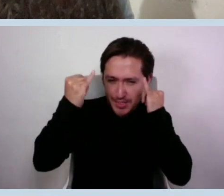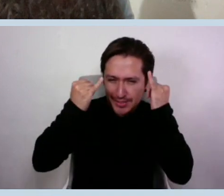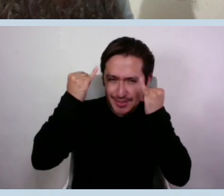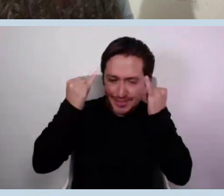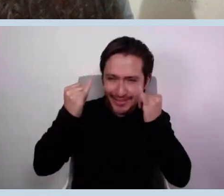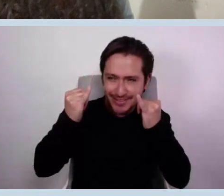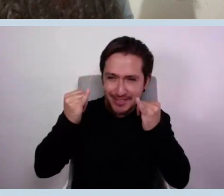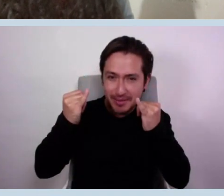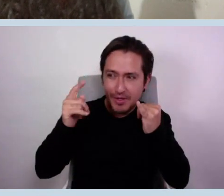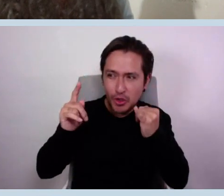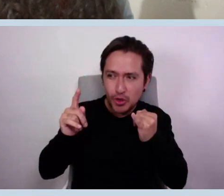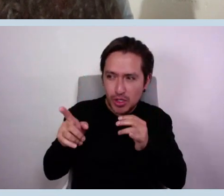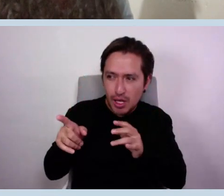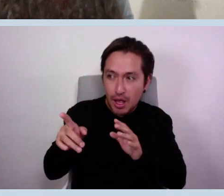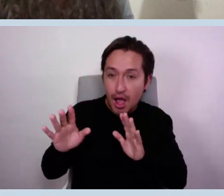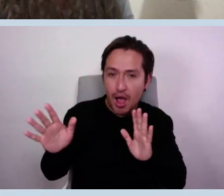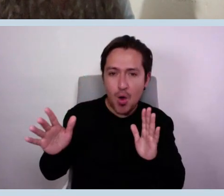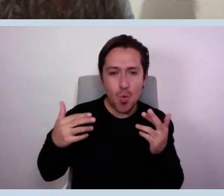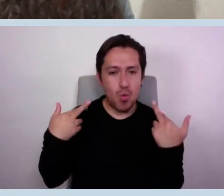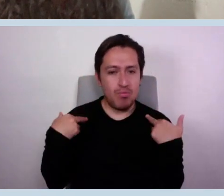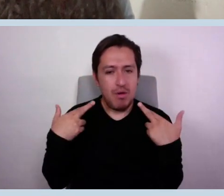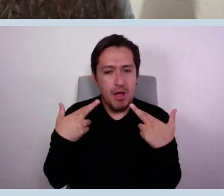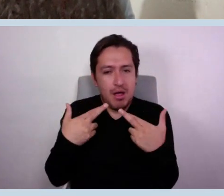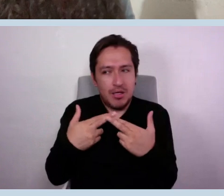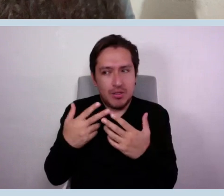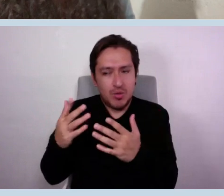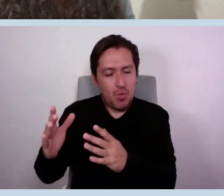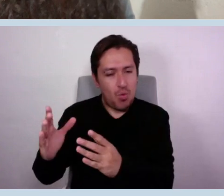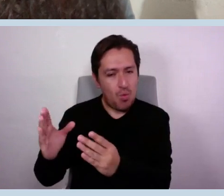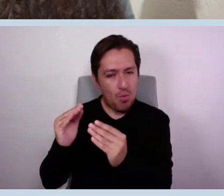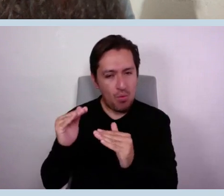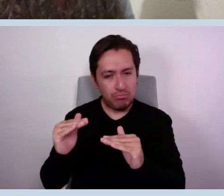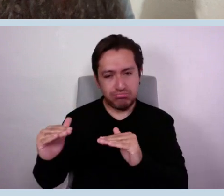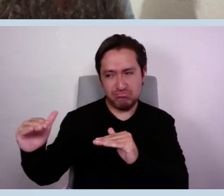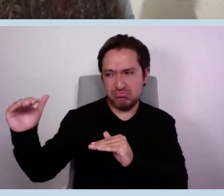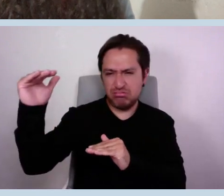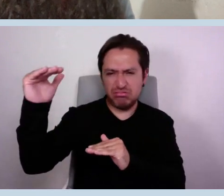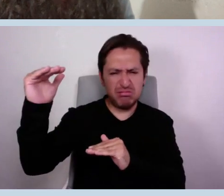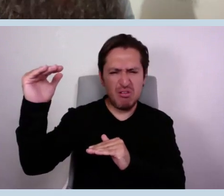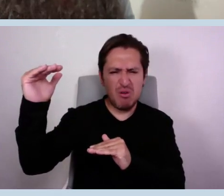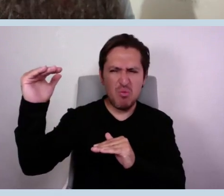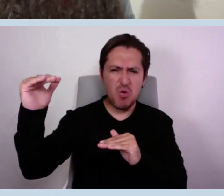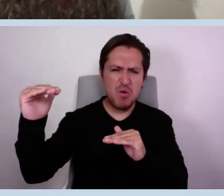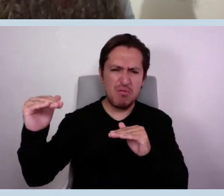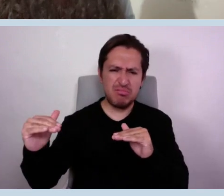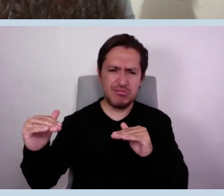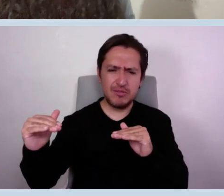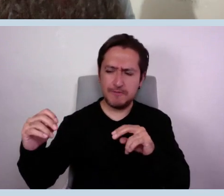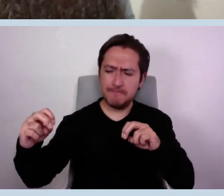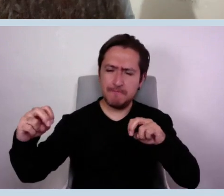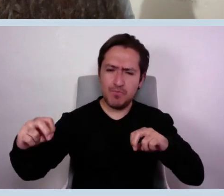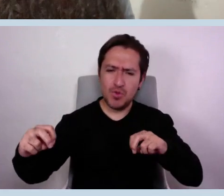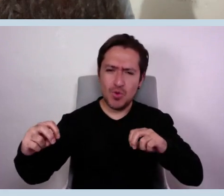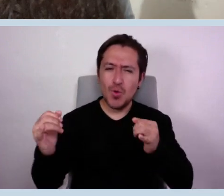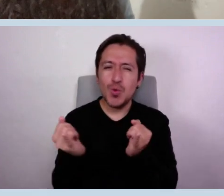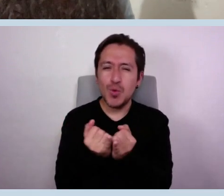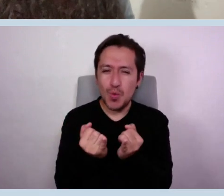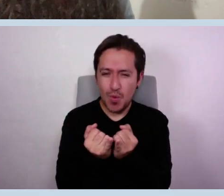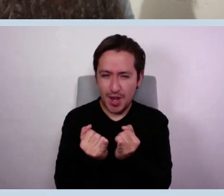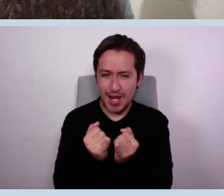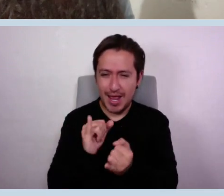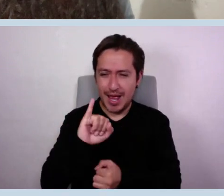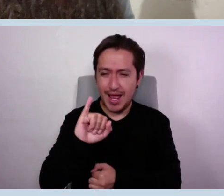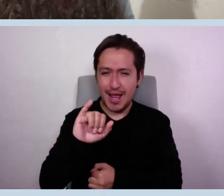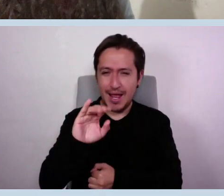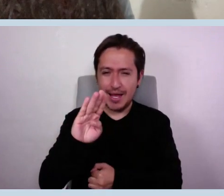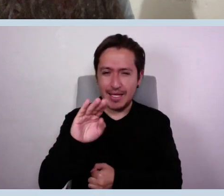no o o o Pues justo sea o aen no y también los personajes